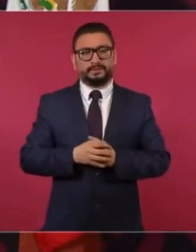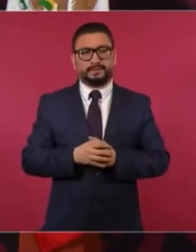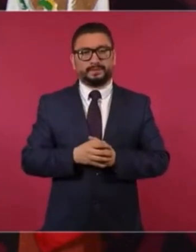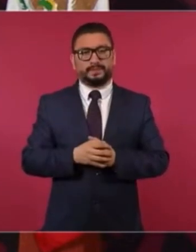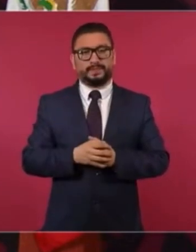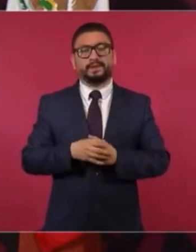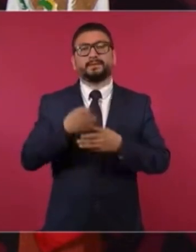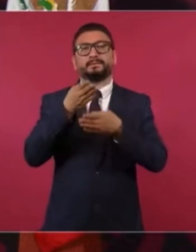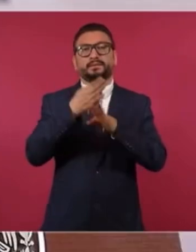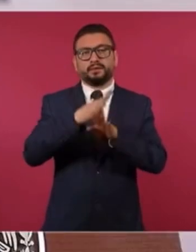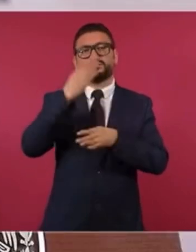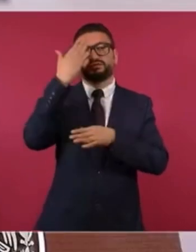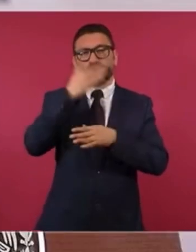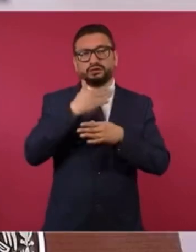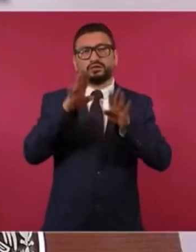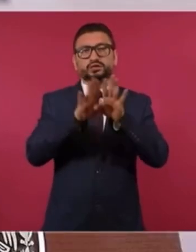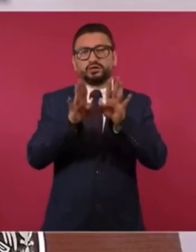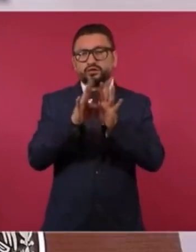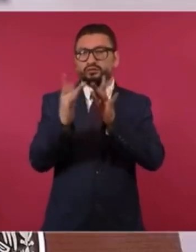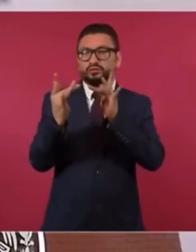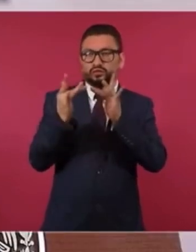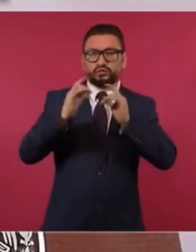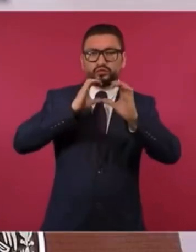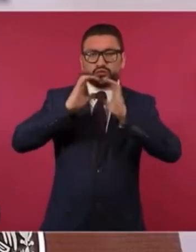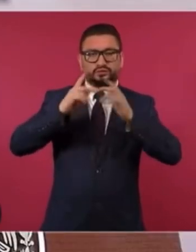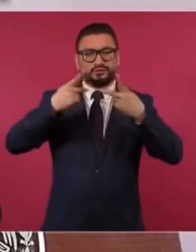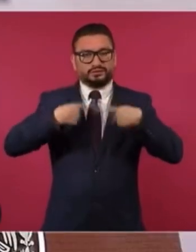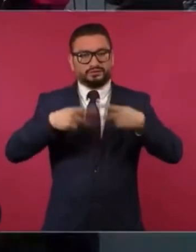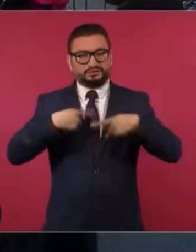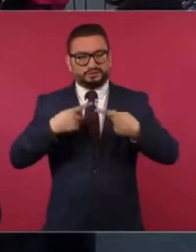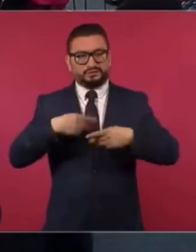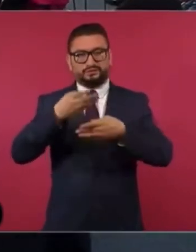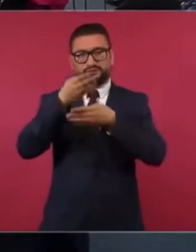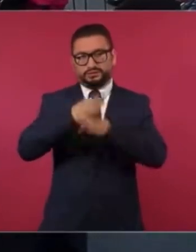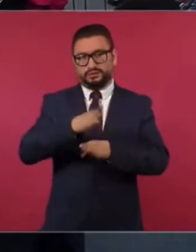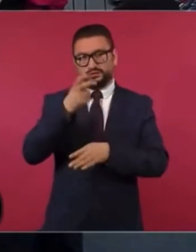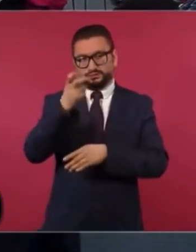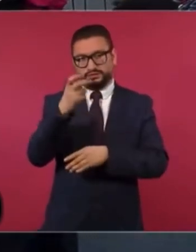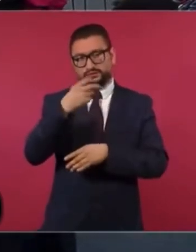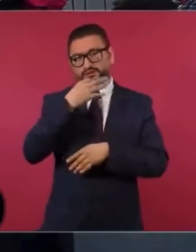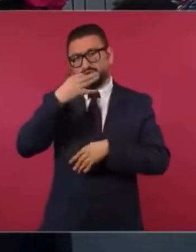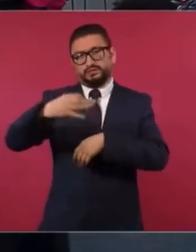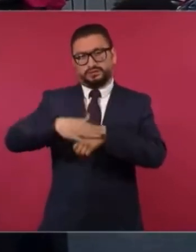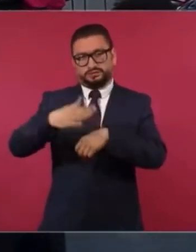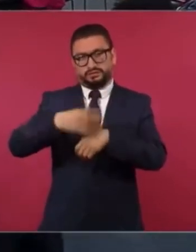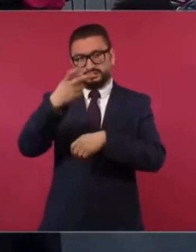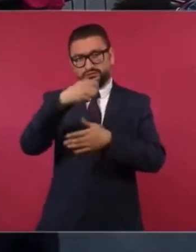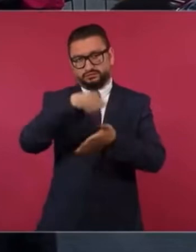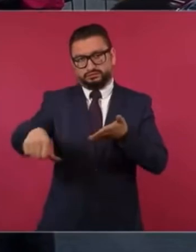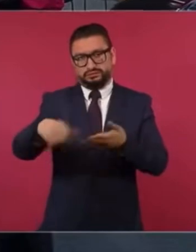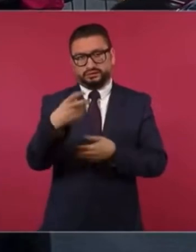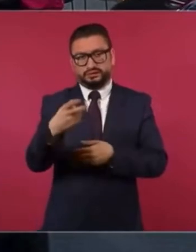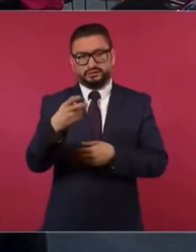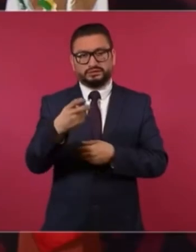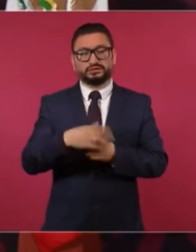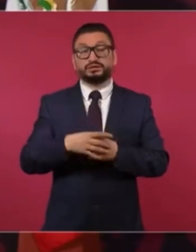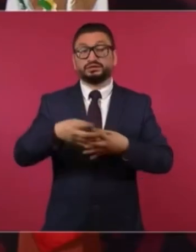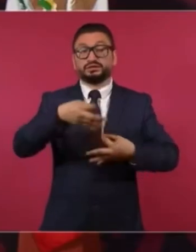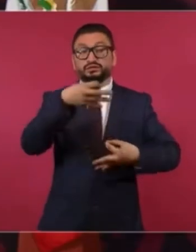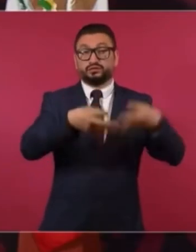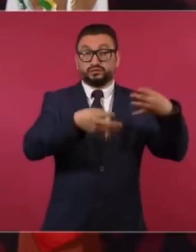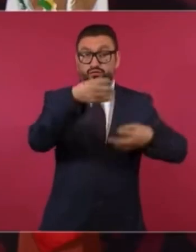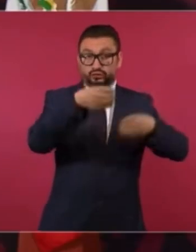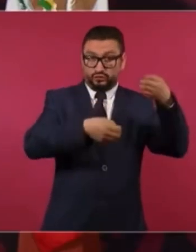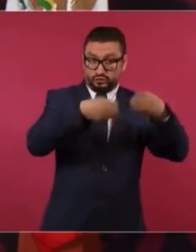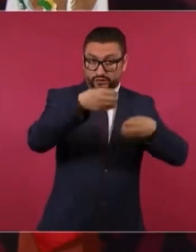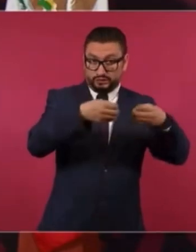Sabe cómo se comunica con el cliente, todo por eso. Es el banco quien notifica ese bloqueo. Y los jueces,